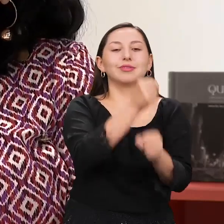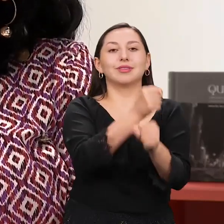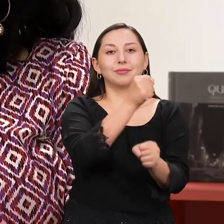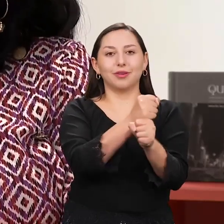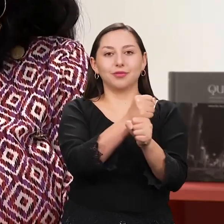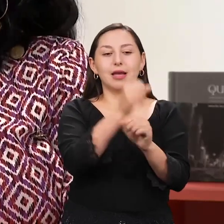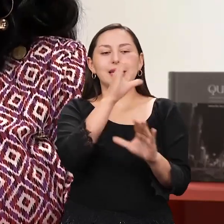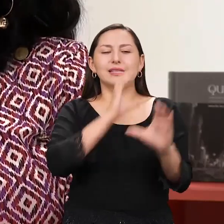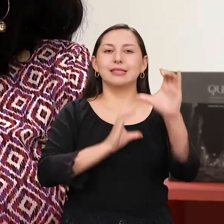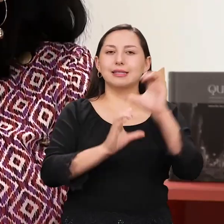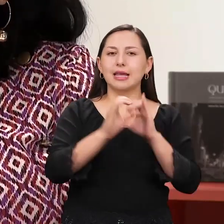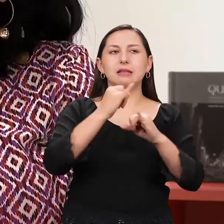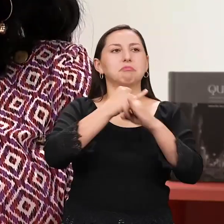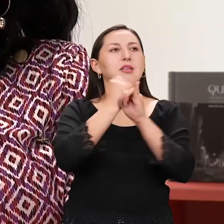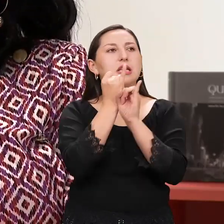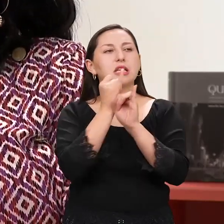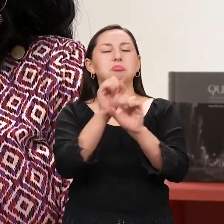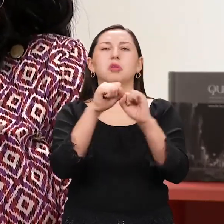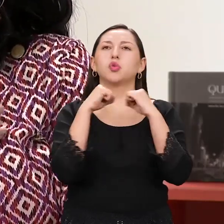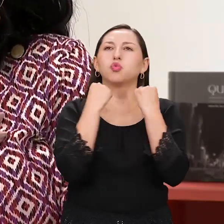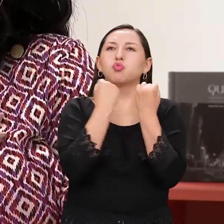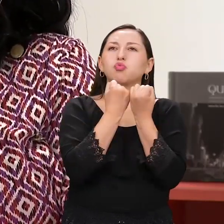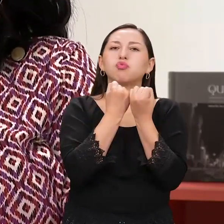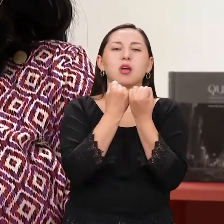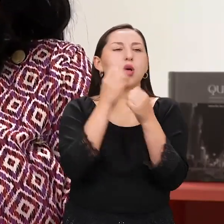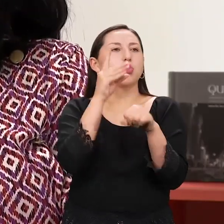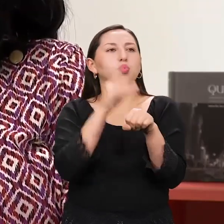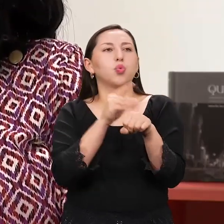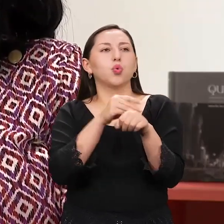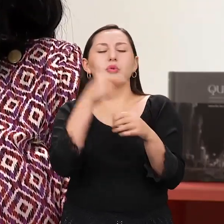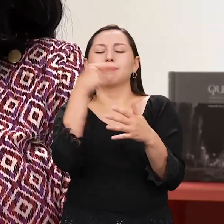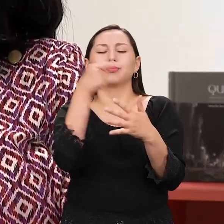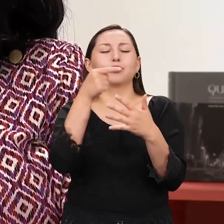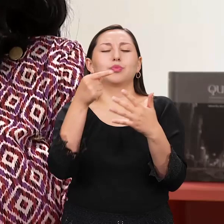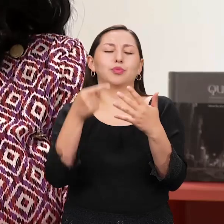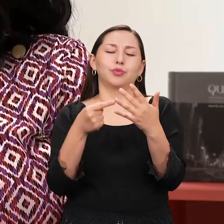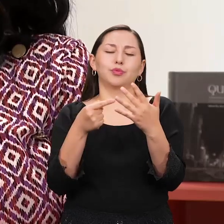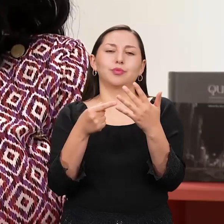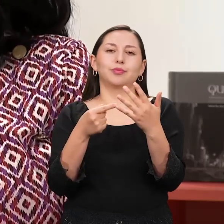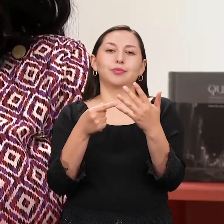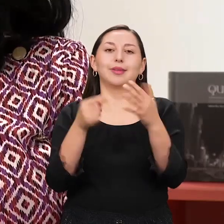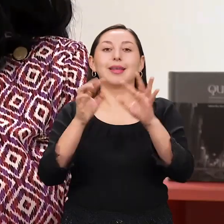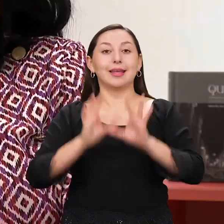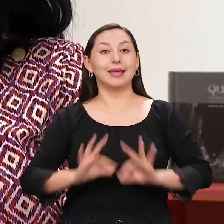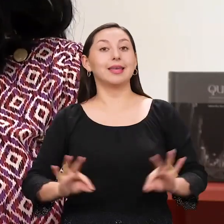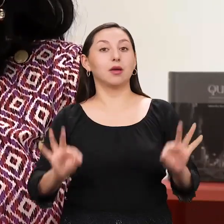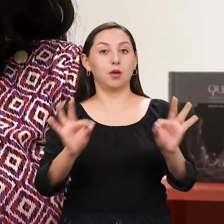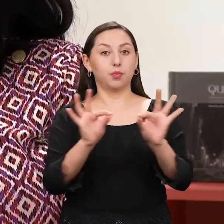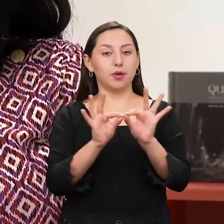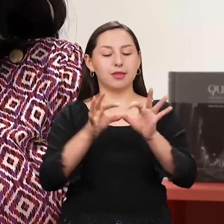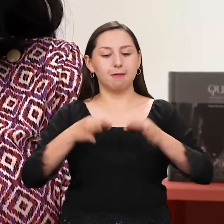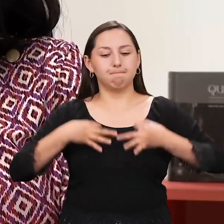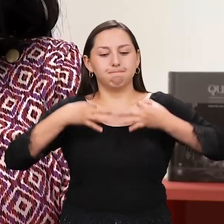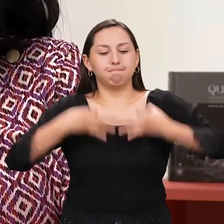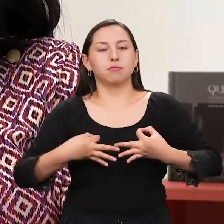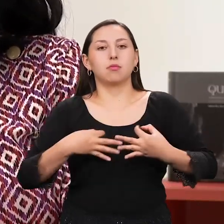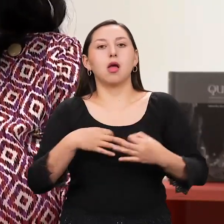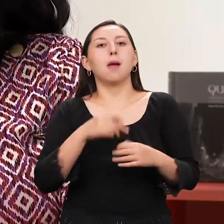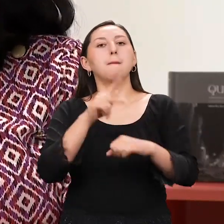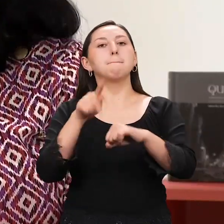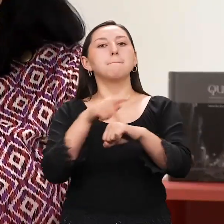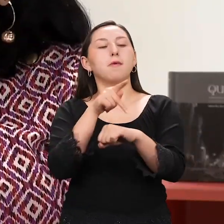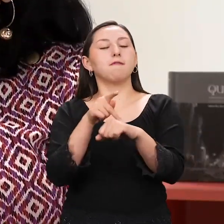las ingenierías o de las ciencias sociales, en este caso yo defiendo mucho las ciencias sociales, hay que hacerlo con rigurosidad y